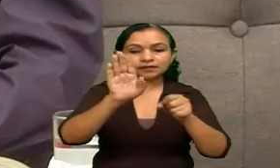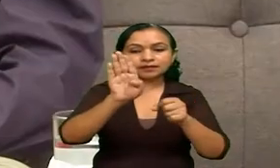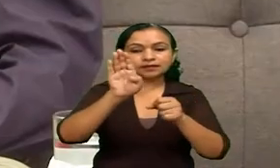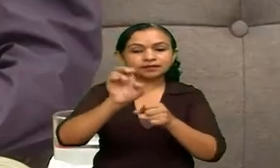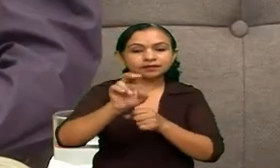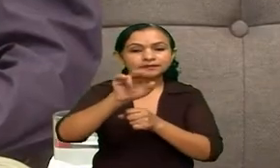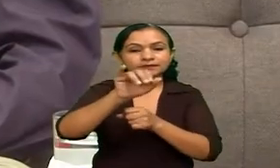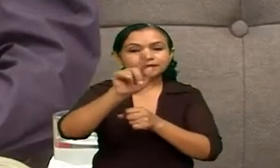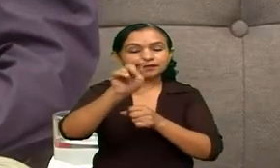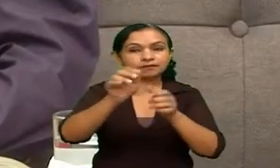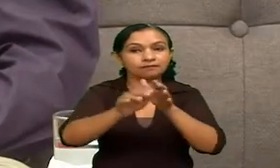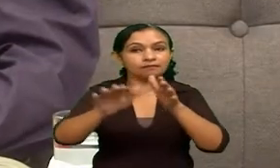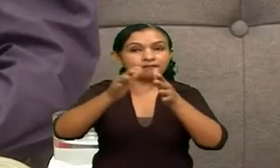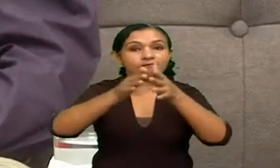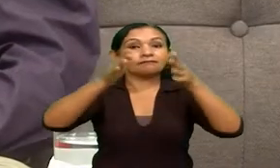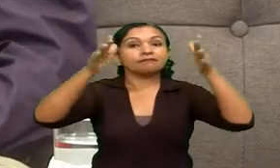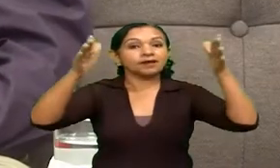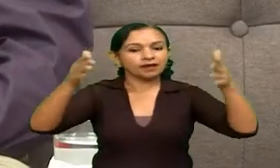ampliándolo,